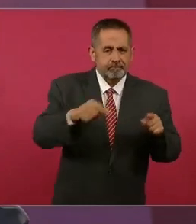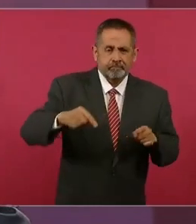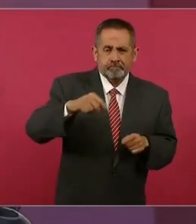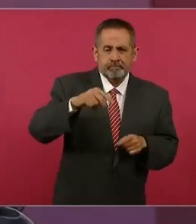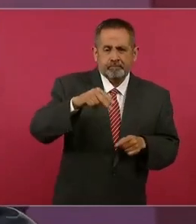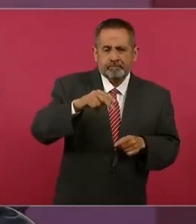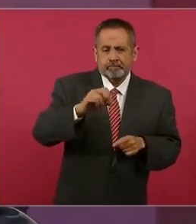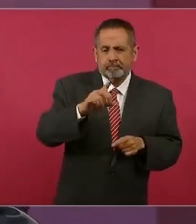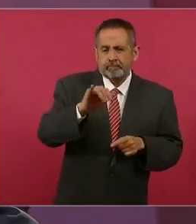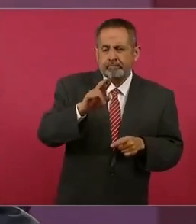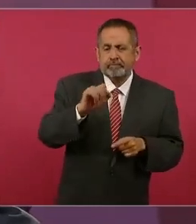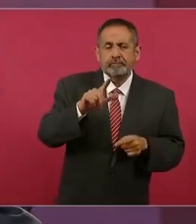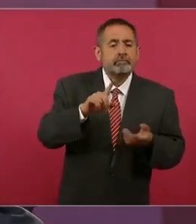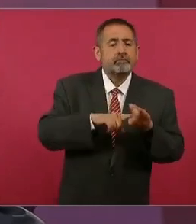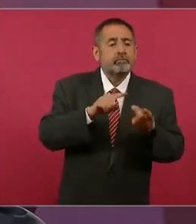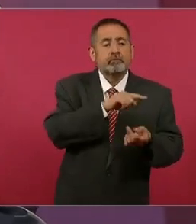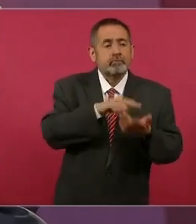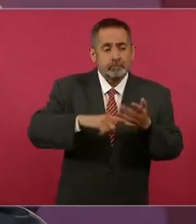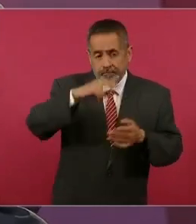Nayarit,